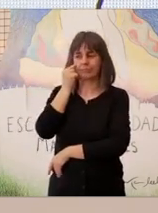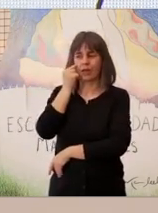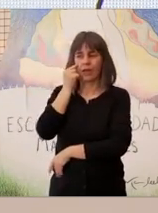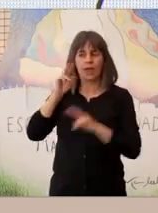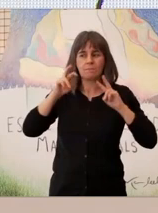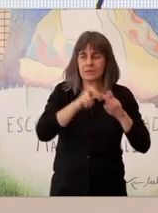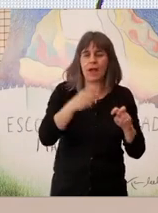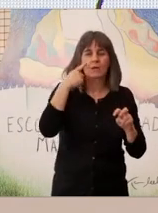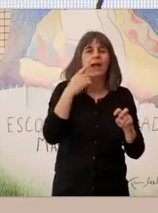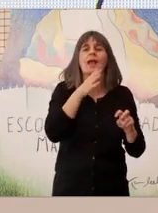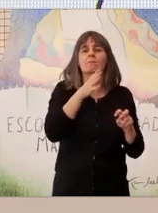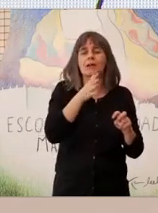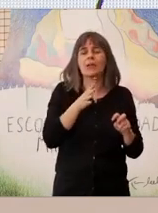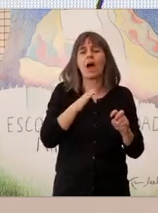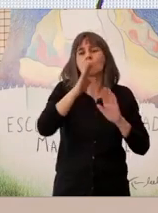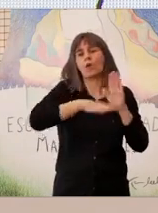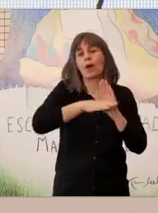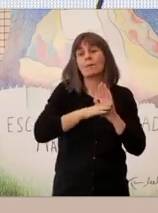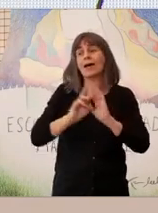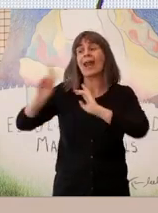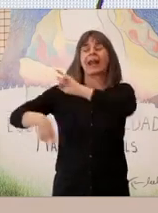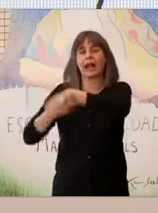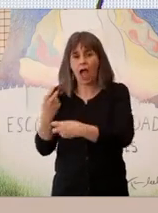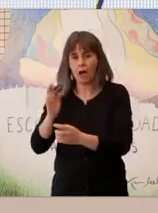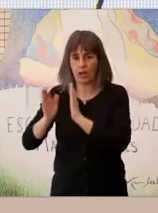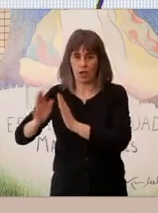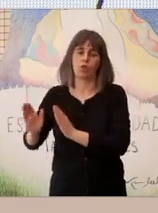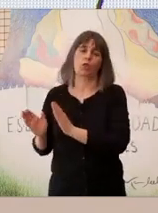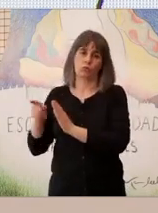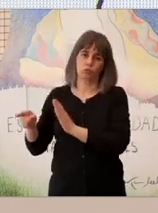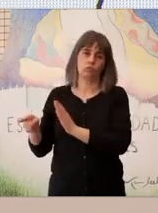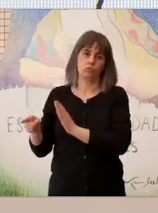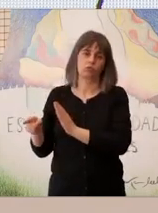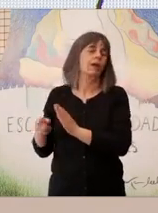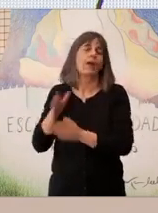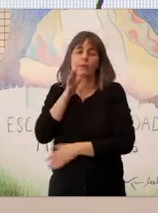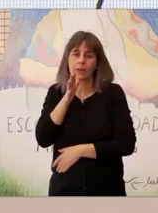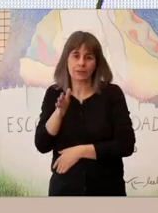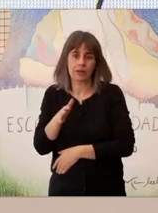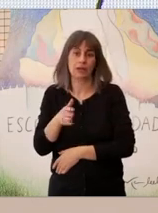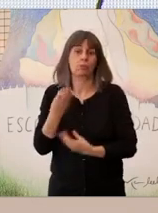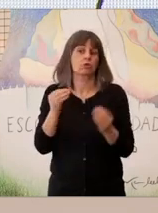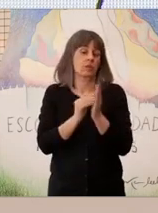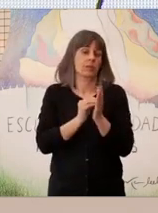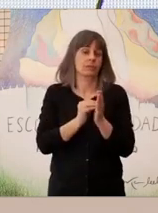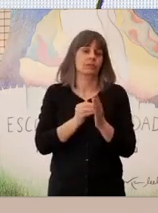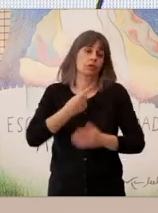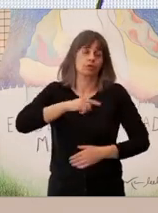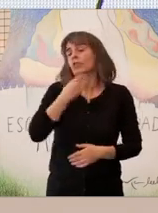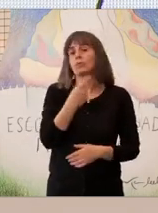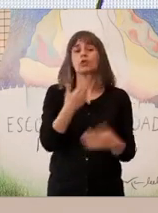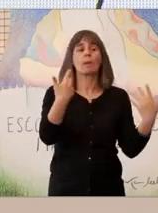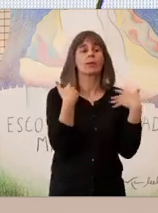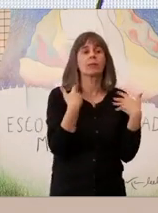agresores. Obviamente, cuando hablamos de agresores reiterantes y cuando se dice que a las víctimas se les va a comunicar cuando hay ese factor